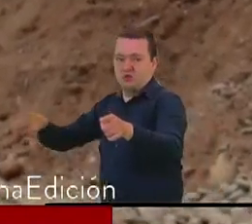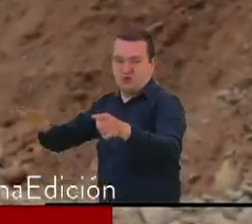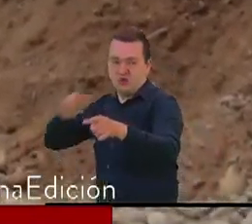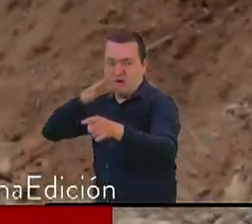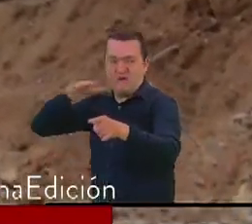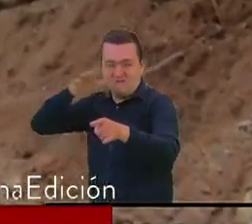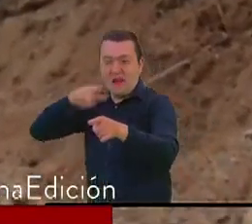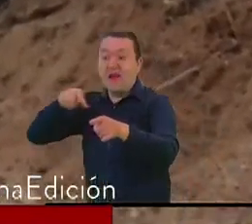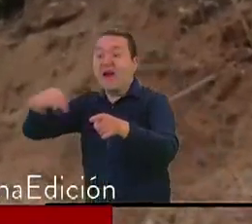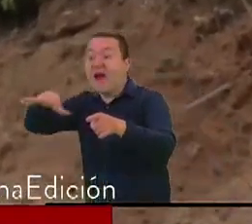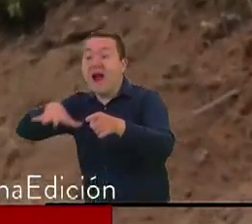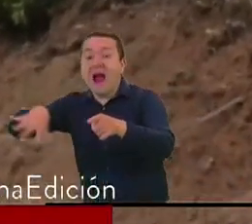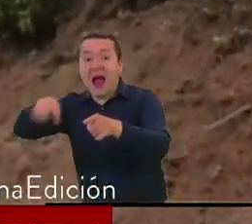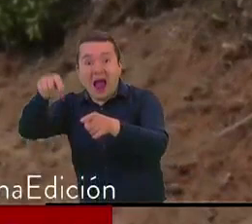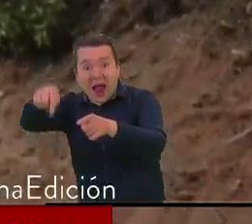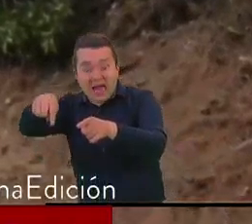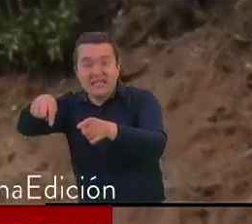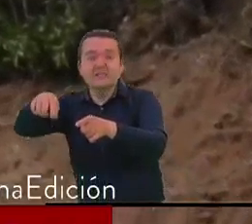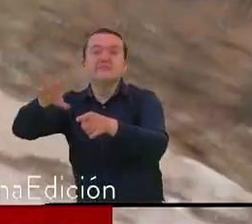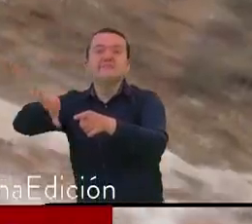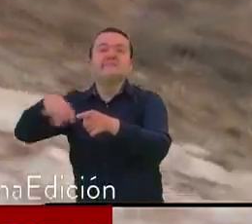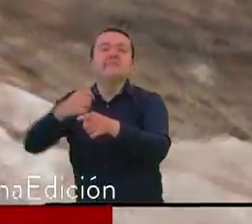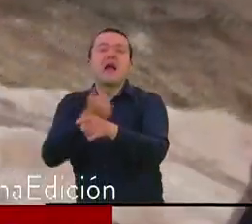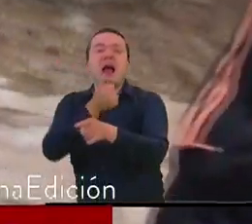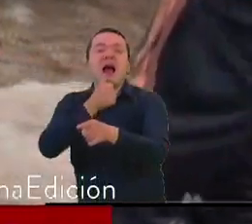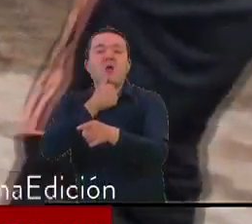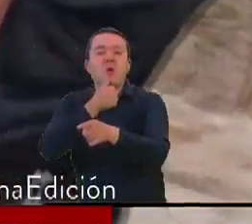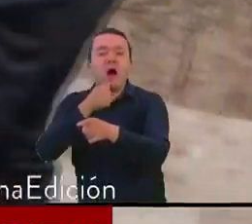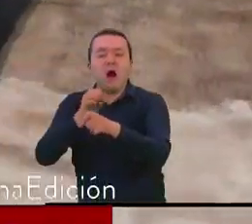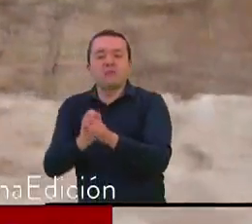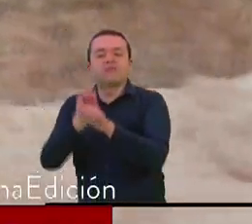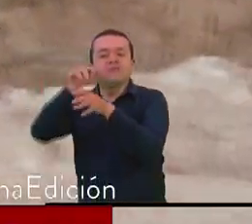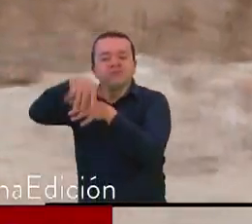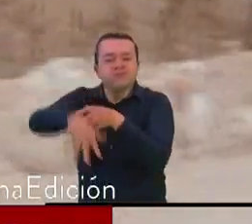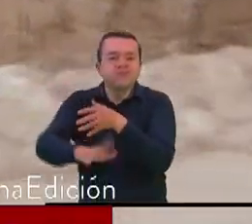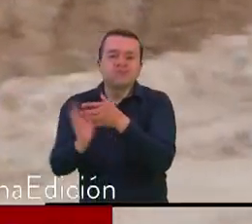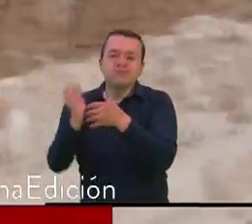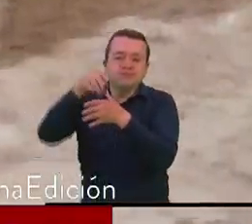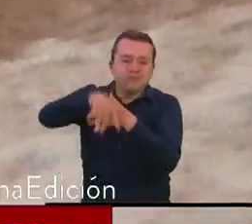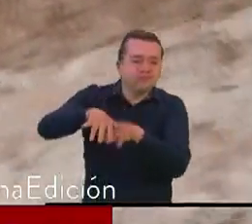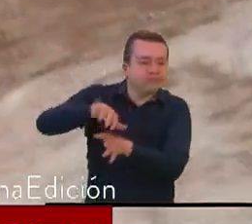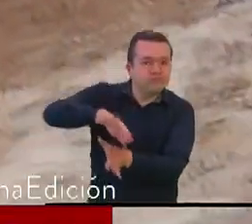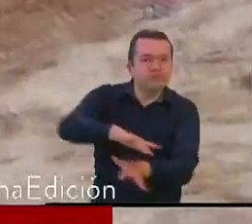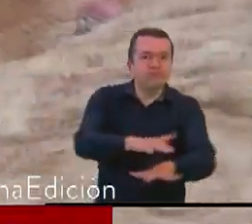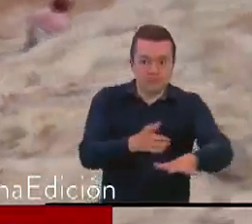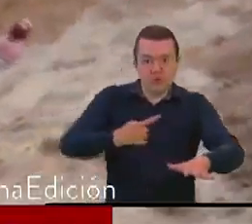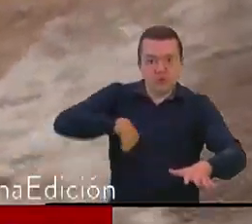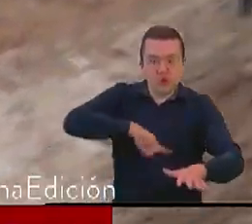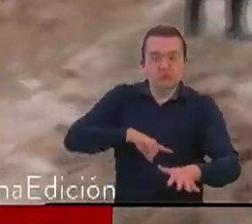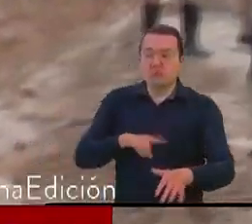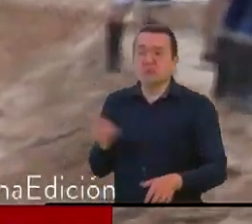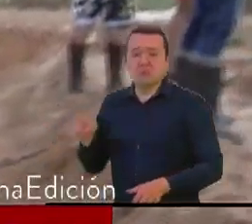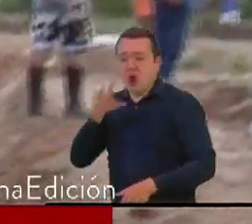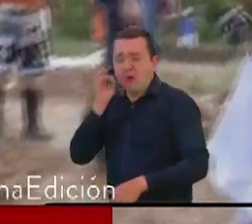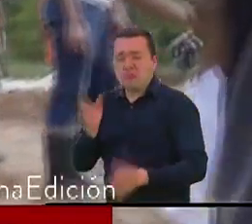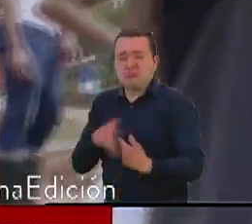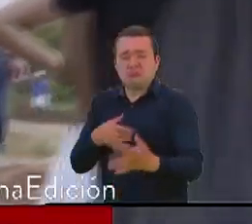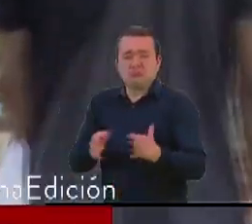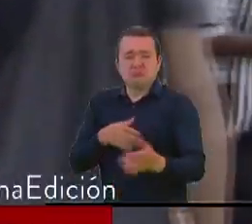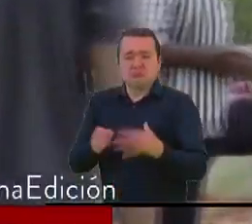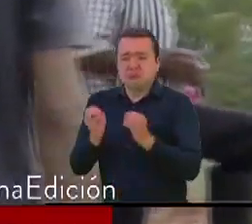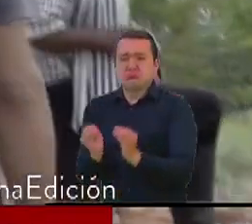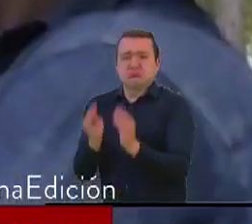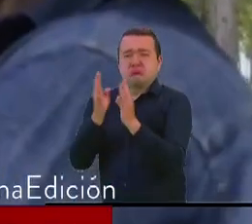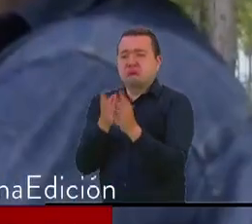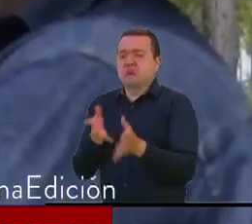nos abastecemos de agua todas las familias, tanto de Puerto Rosales, Las Mercedes, San Agustín. Con maquinaria fue arrasada la capa vegetal de una amplia